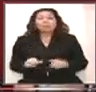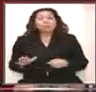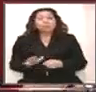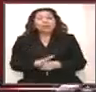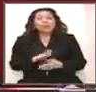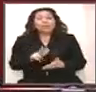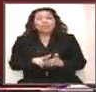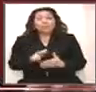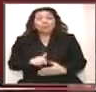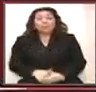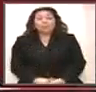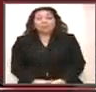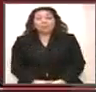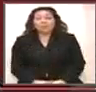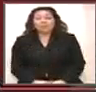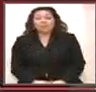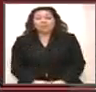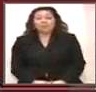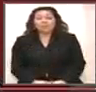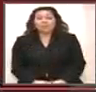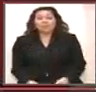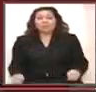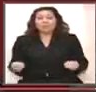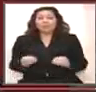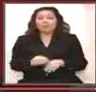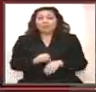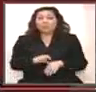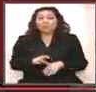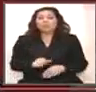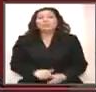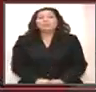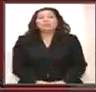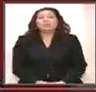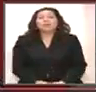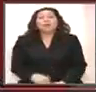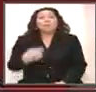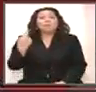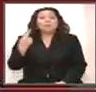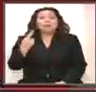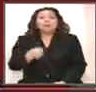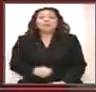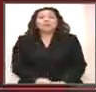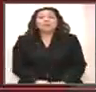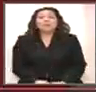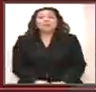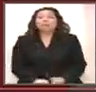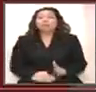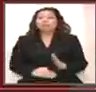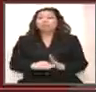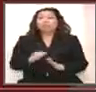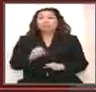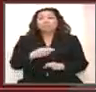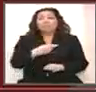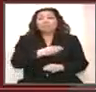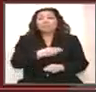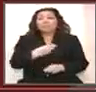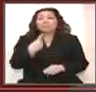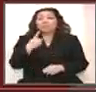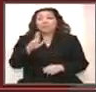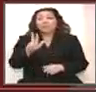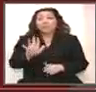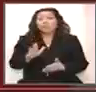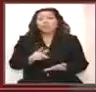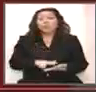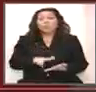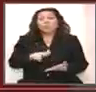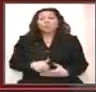y aprobada por unanimidad en el seno del Consejo Nacional de Política Criminal y elevada al Consejo de Ministros para su